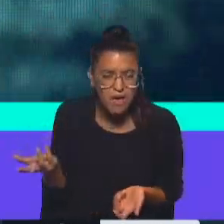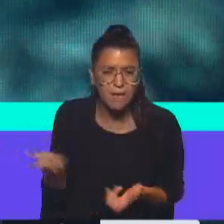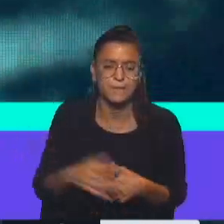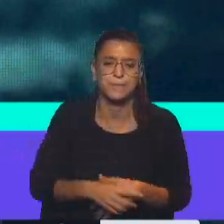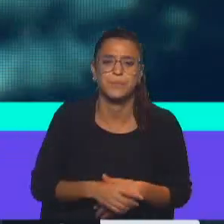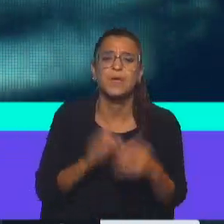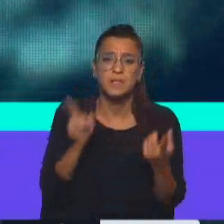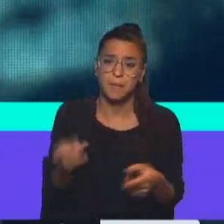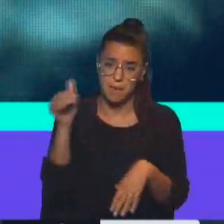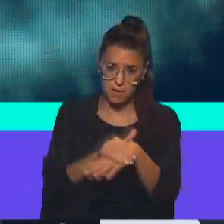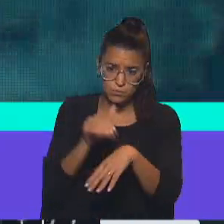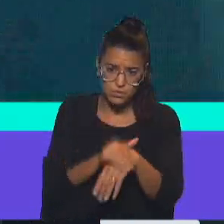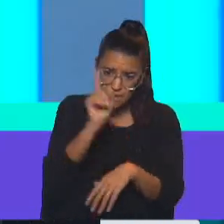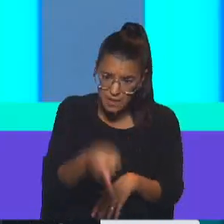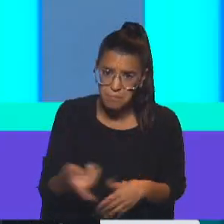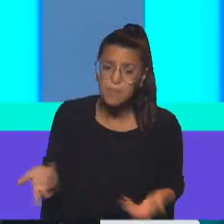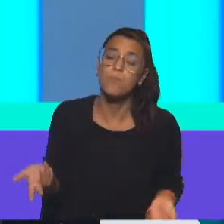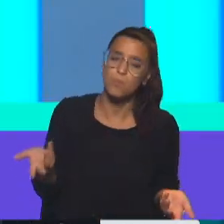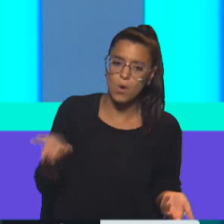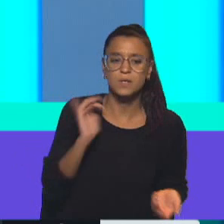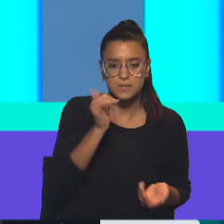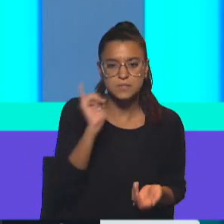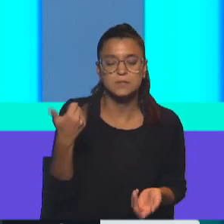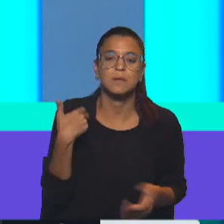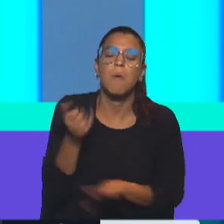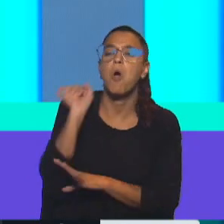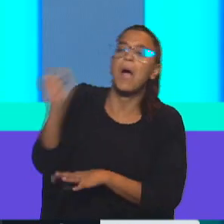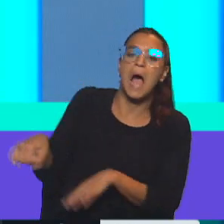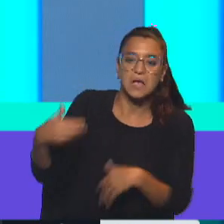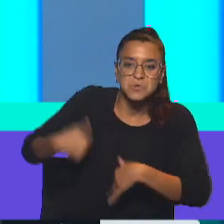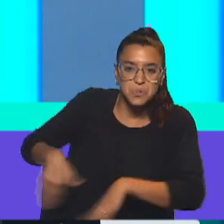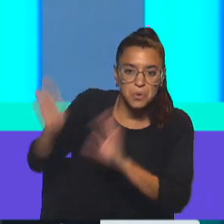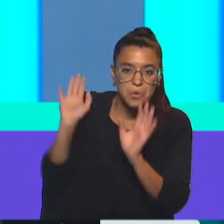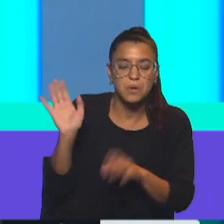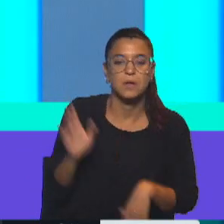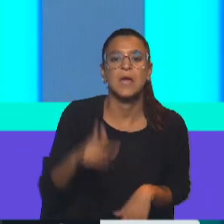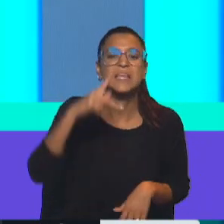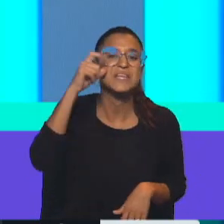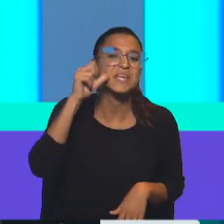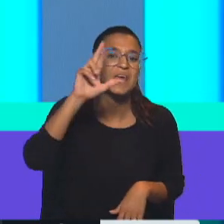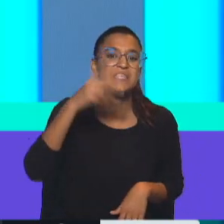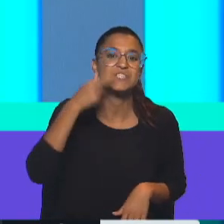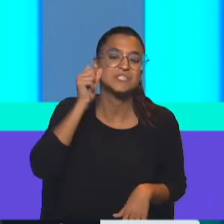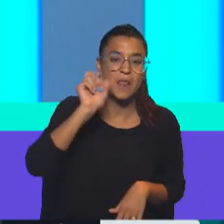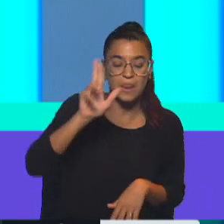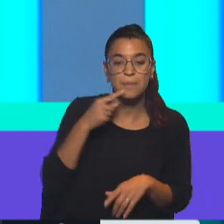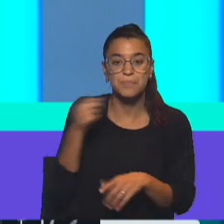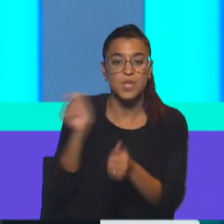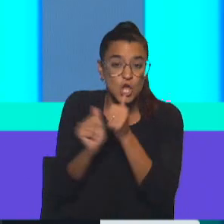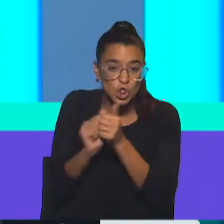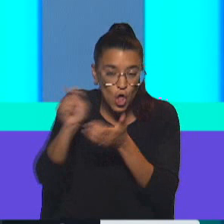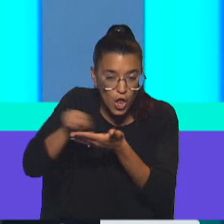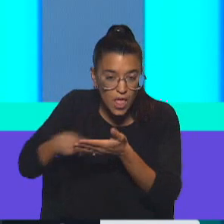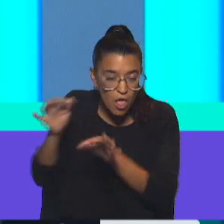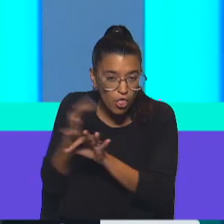y también responsables. Bueno, sí, la indiferencia, como dice Jan Kershaw, este historiador, el